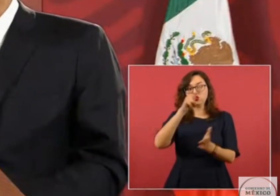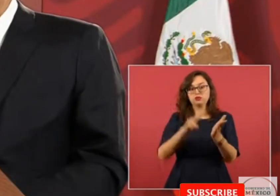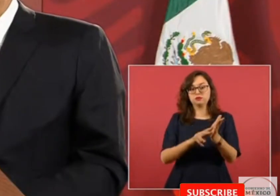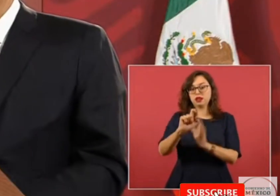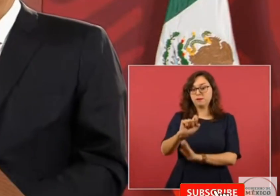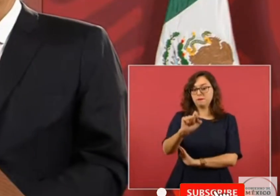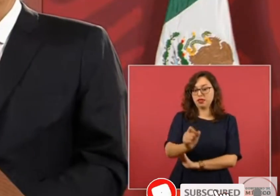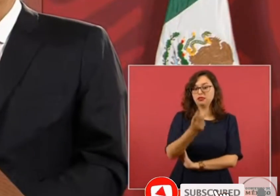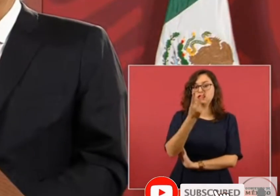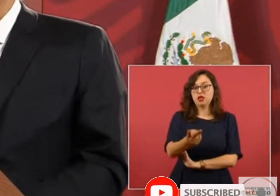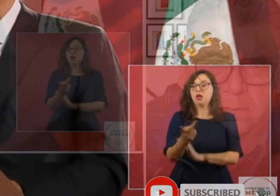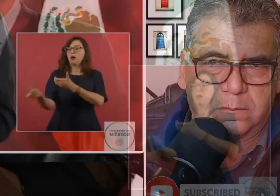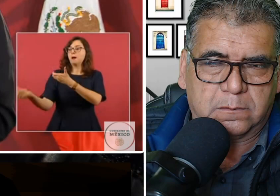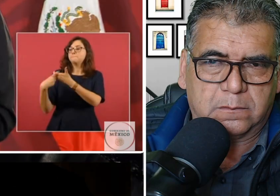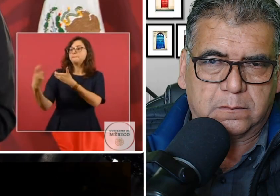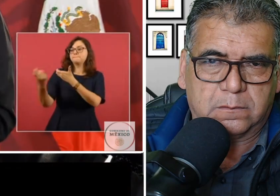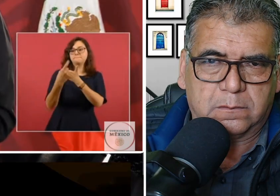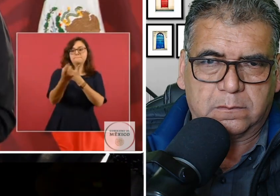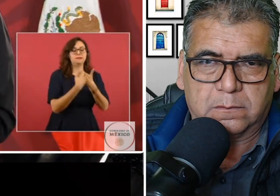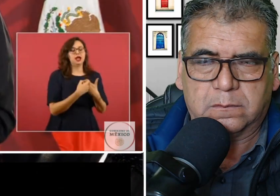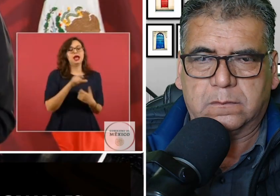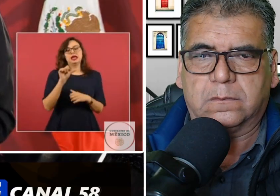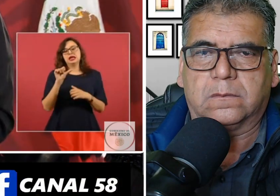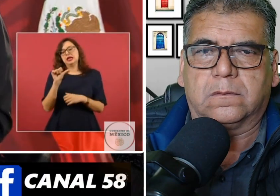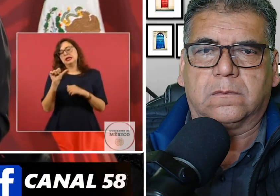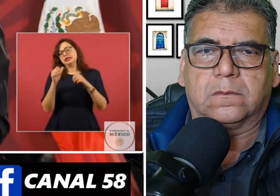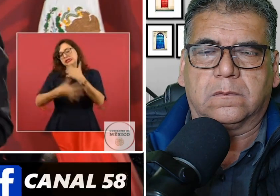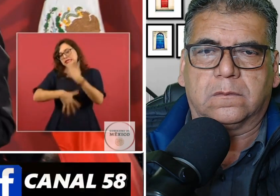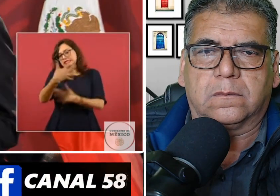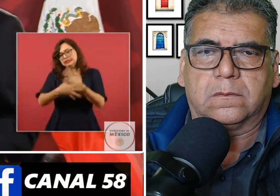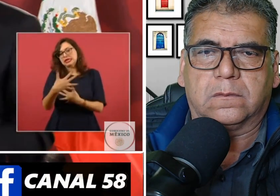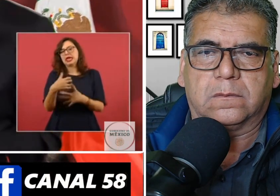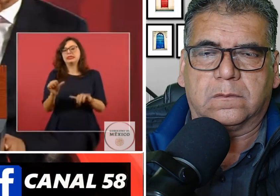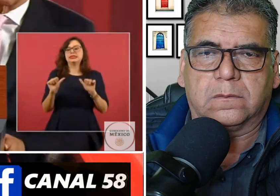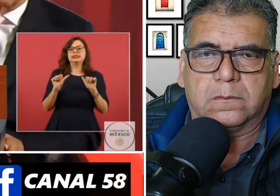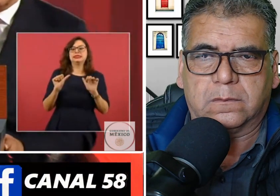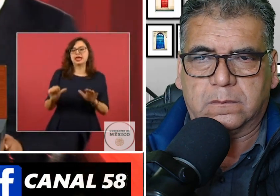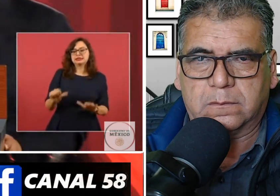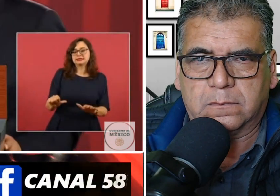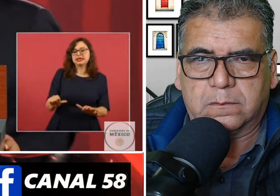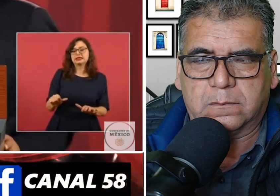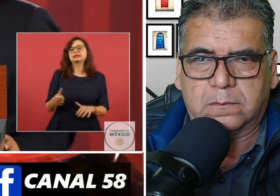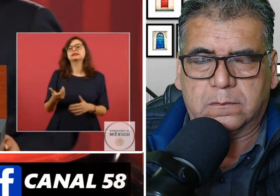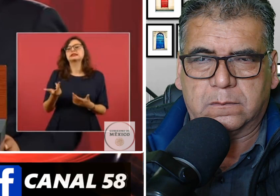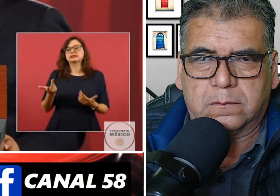tener cuando menos 15 o 16 estados. Y esto significa tenerlos completo.